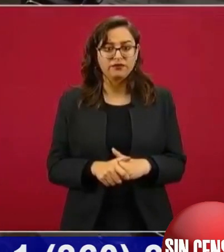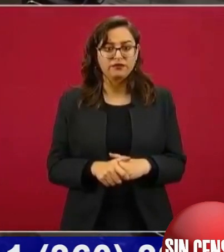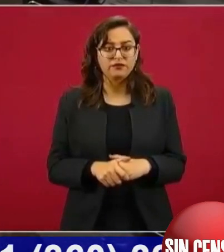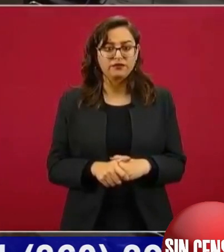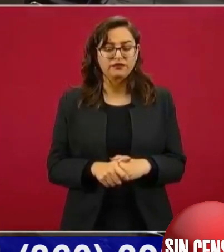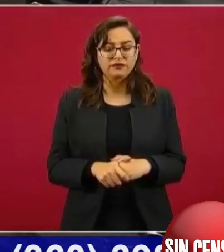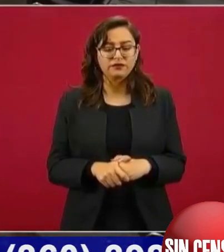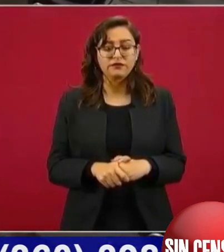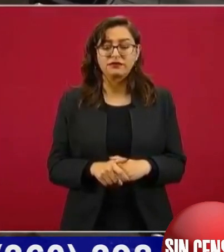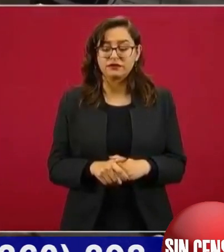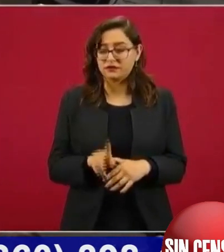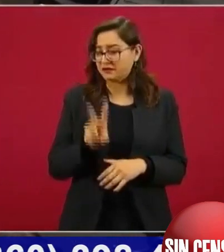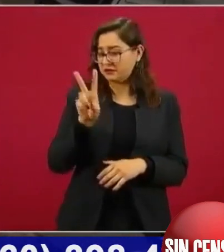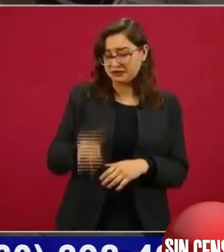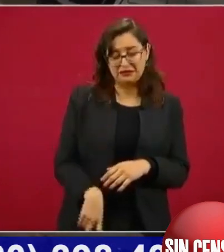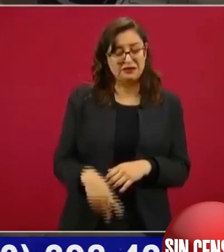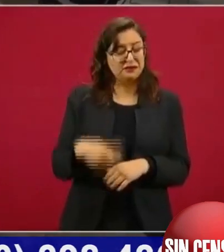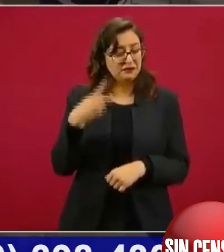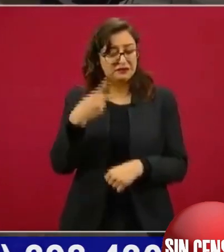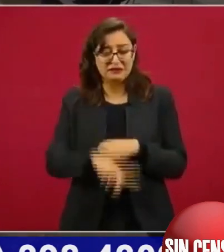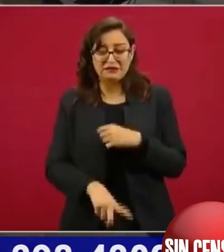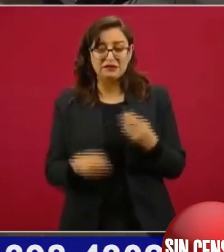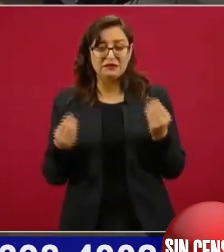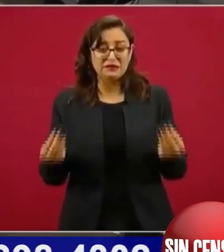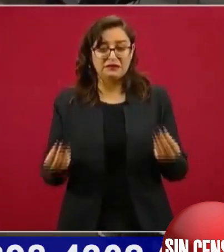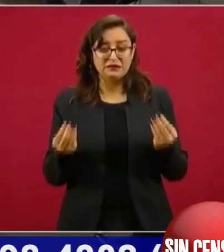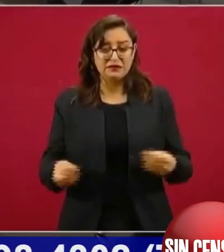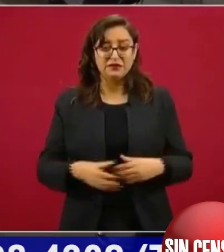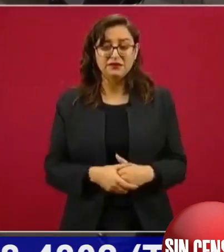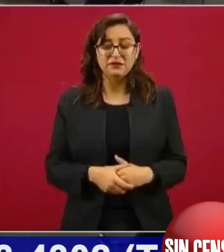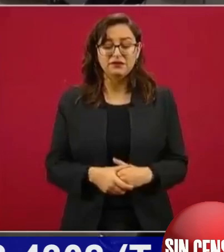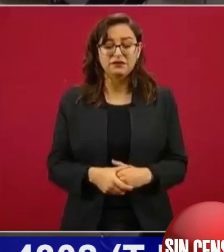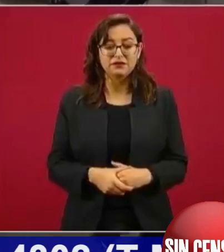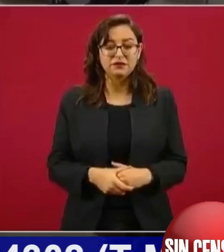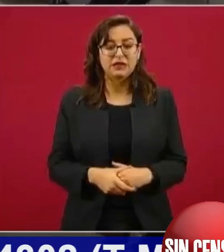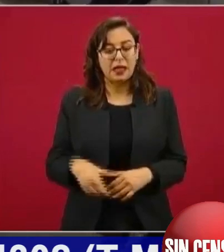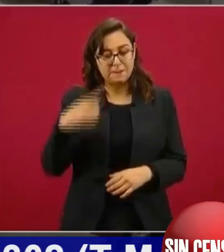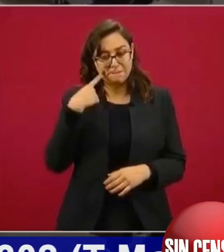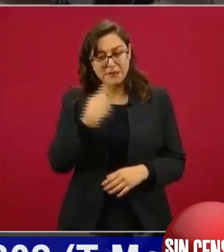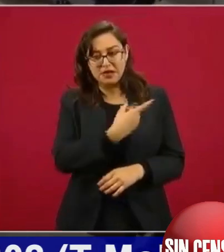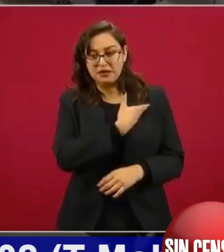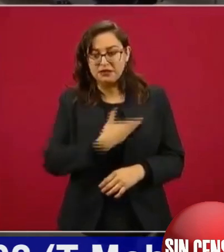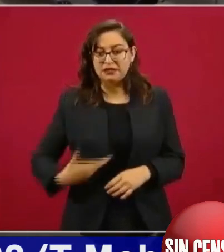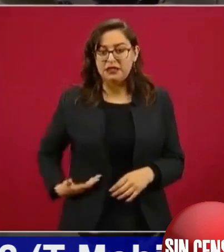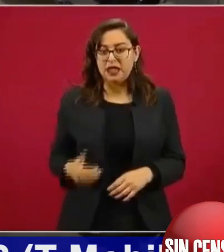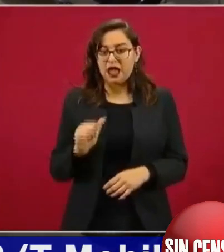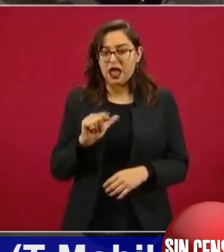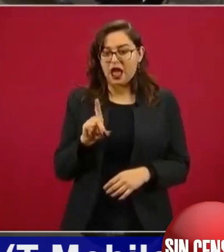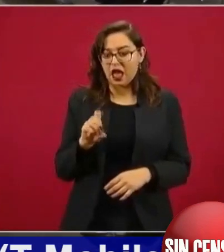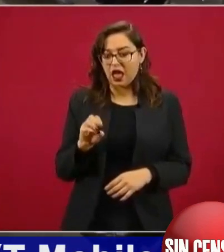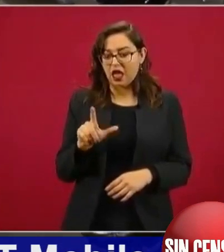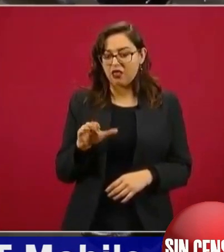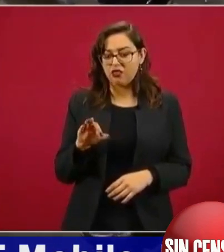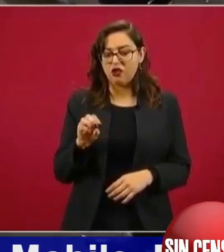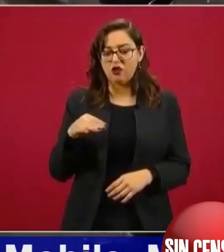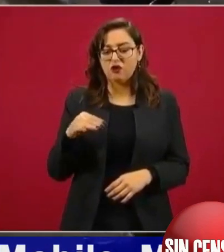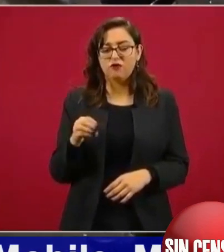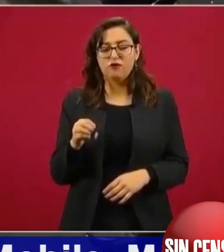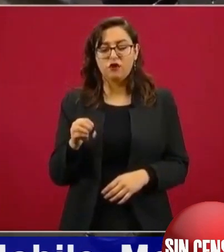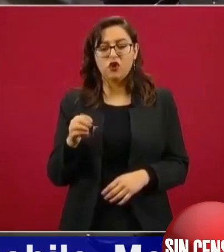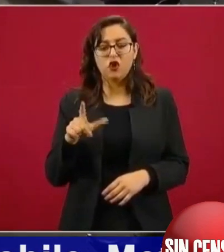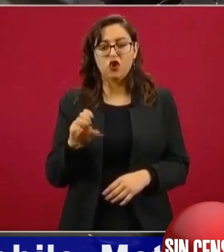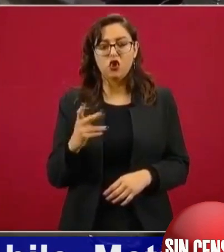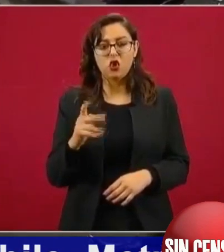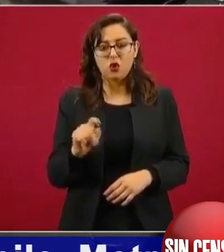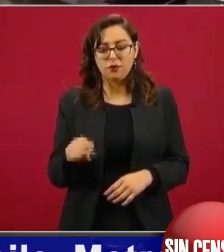nos afectó muchísimo. Miren lo que decía Adolfo López Mateos, septiembre del 27 de